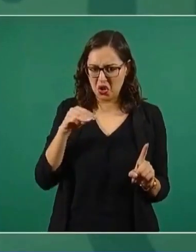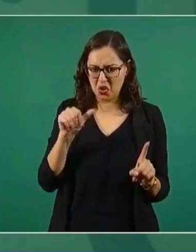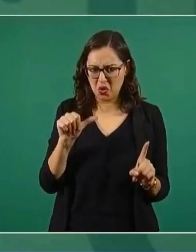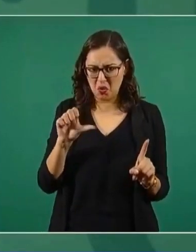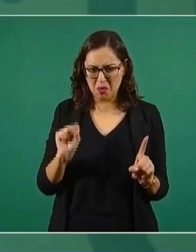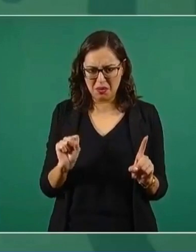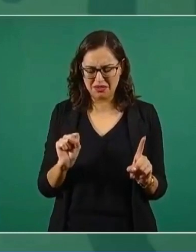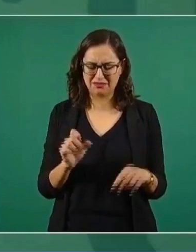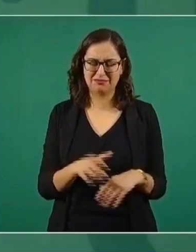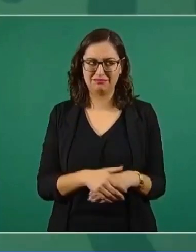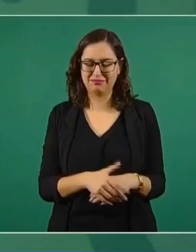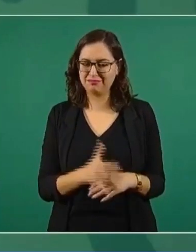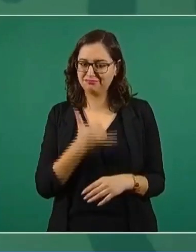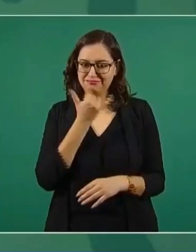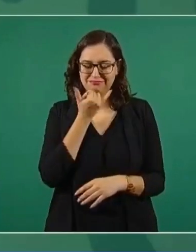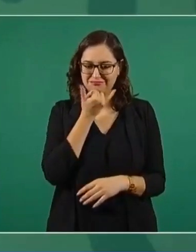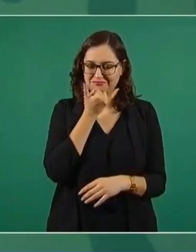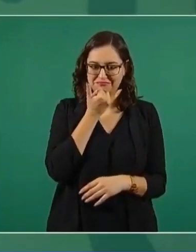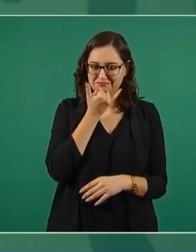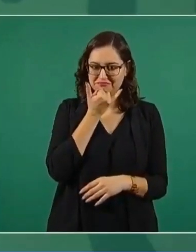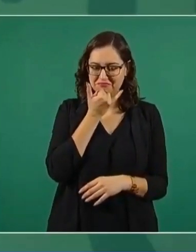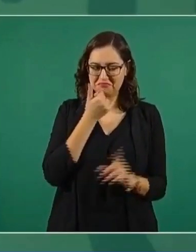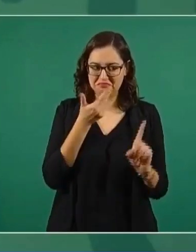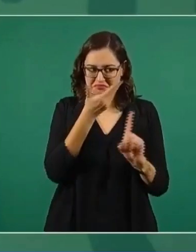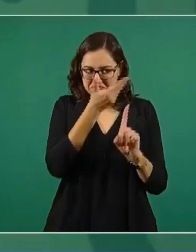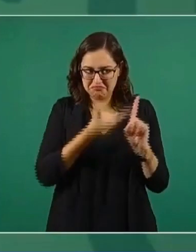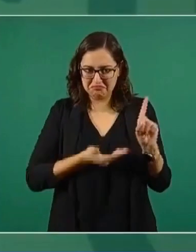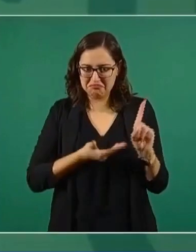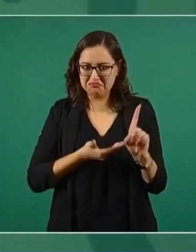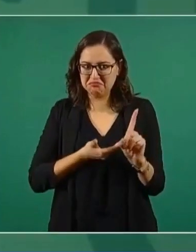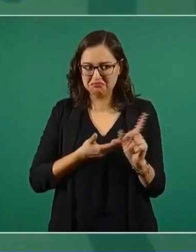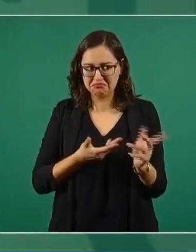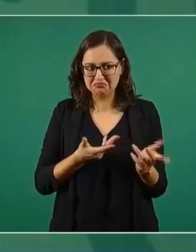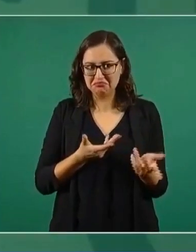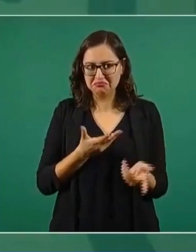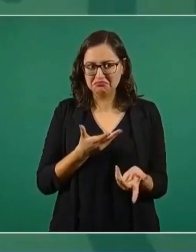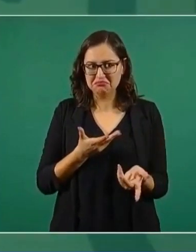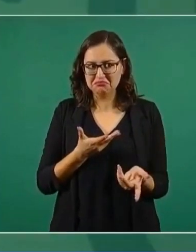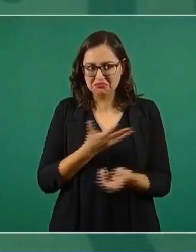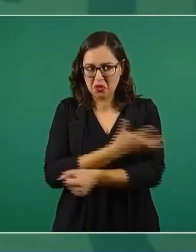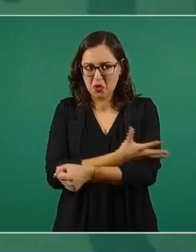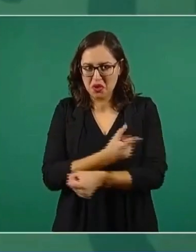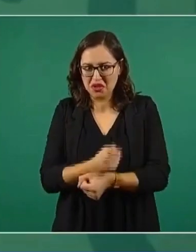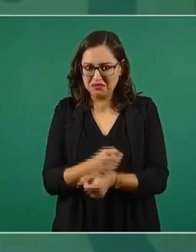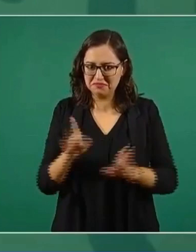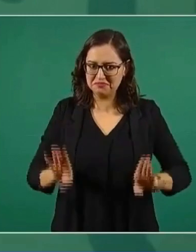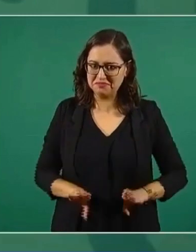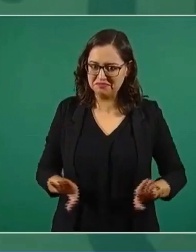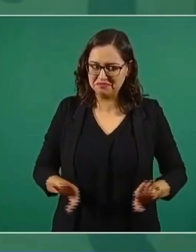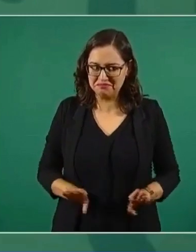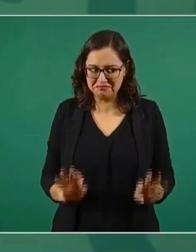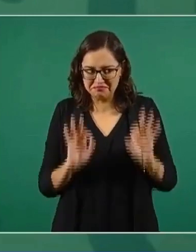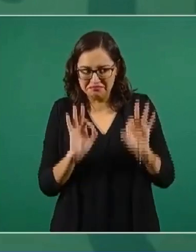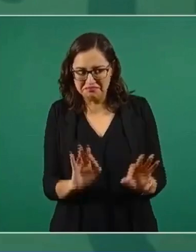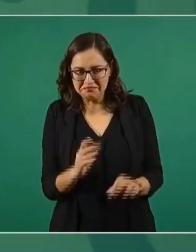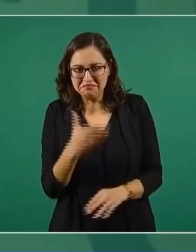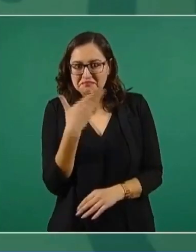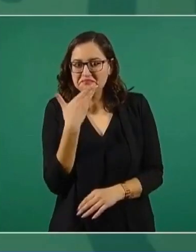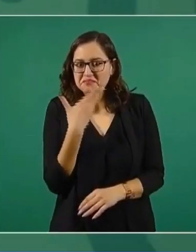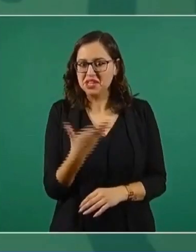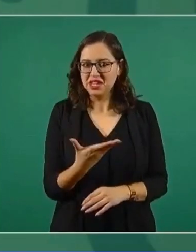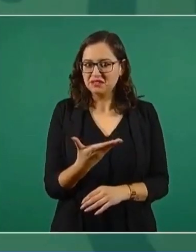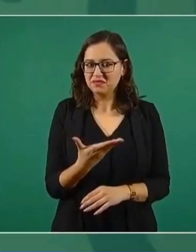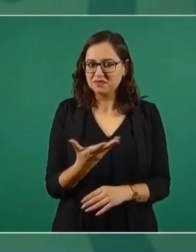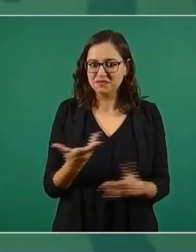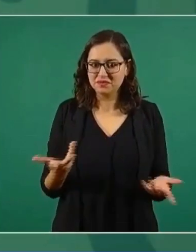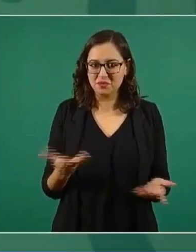es una gente seria, recta, honesta, íntegra, por